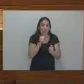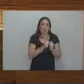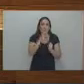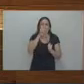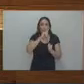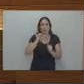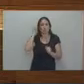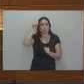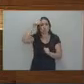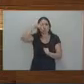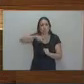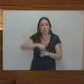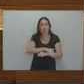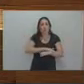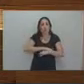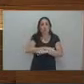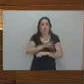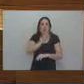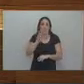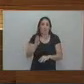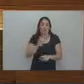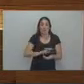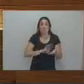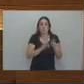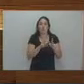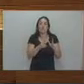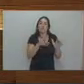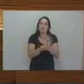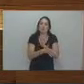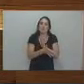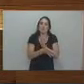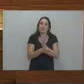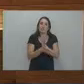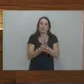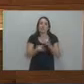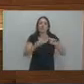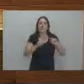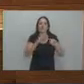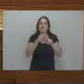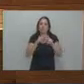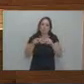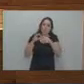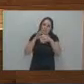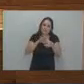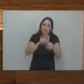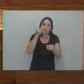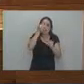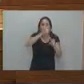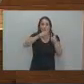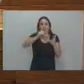Popular, muestra hasta qué punto se puede tomar decisiones políticas con generosidad, pensando en la ciudadanía, quizás acertadamente o no,